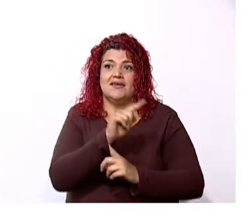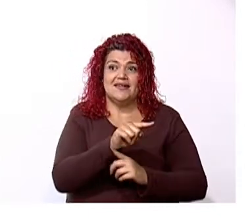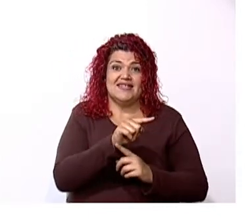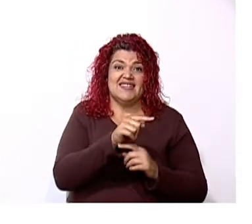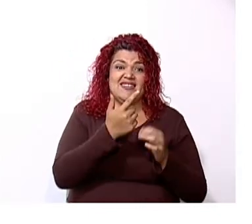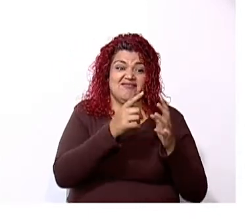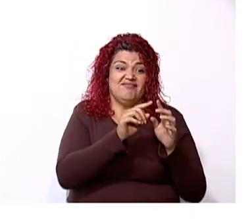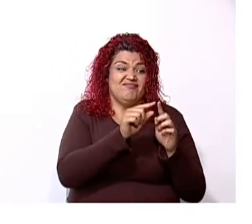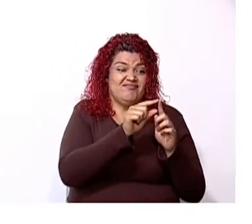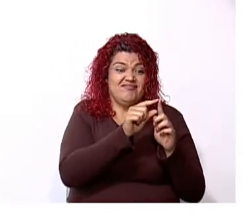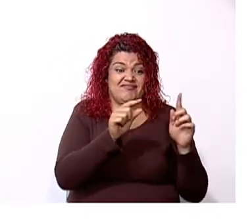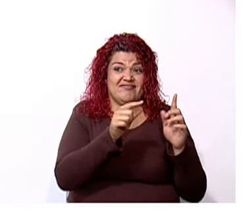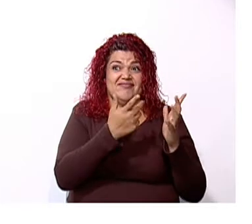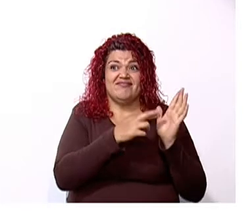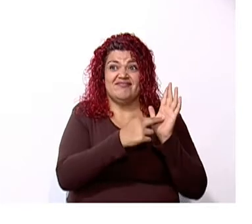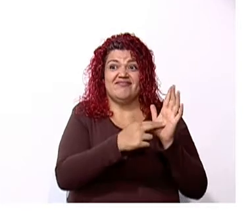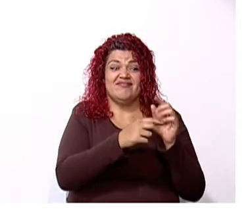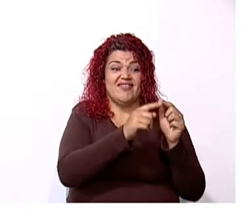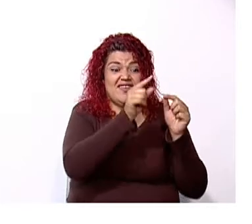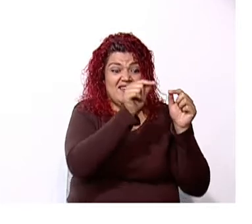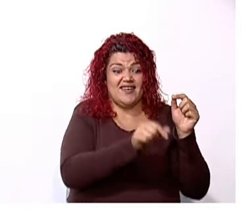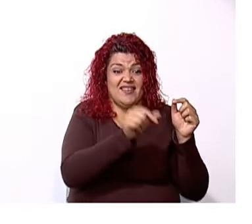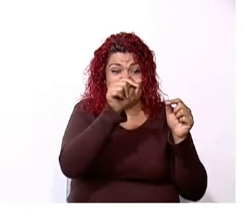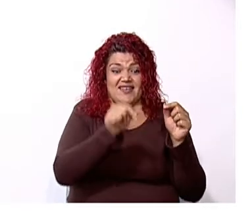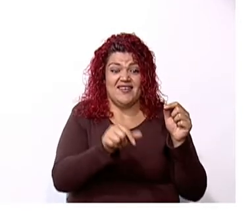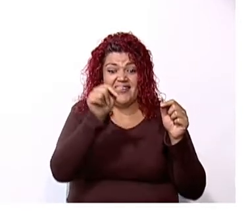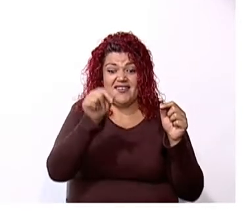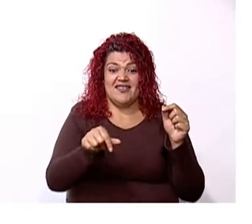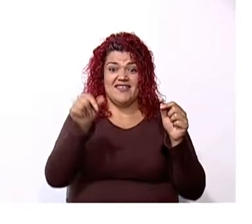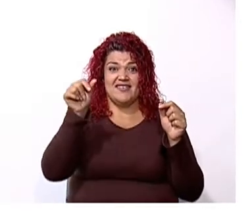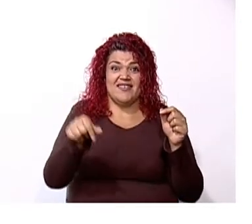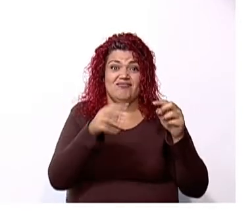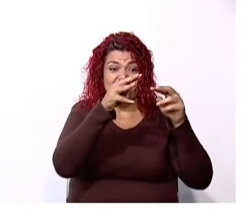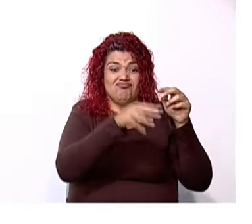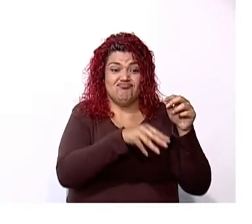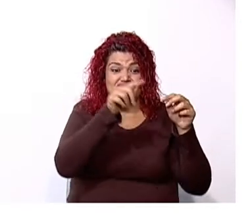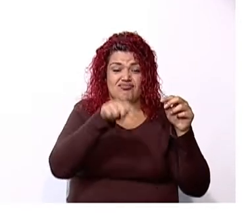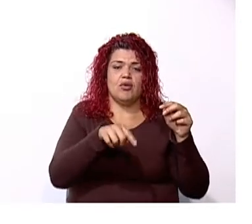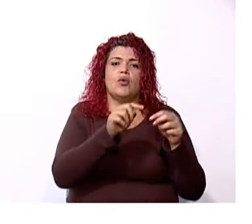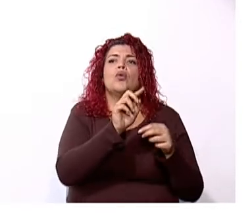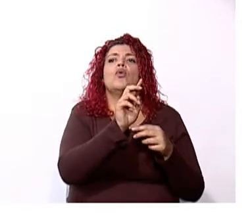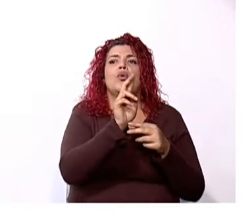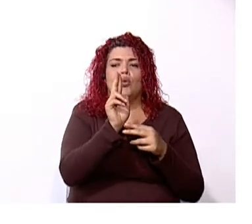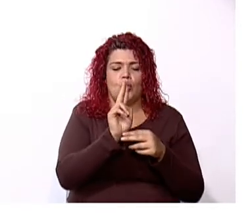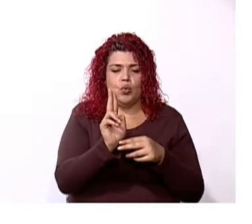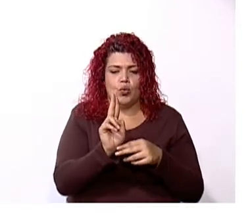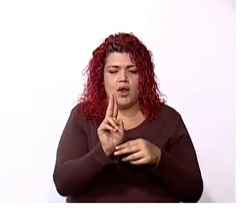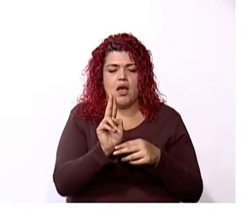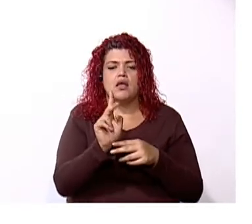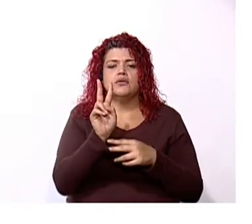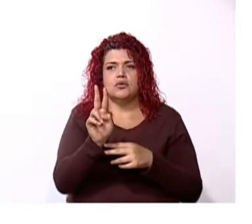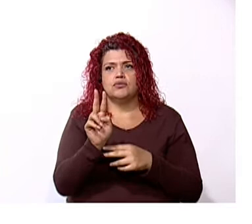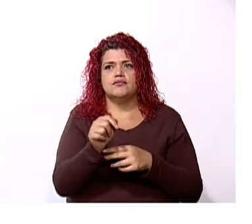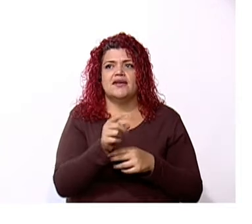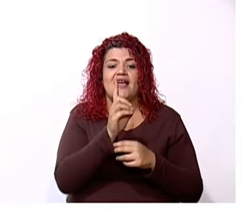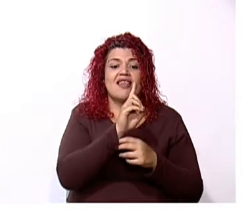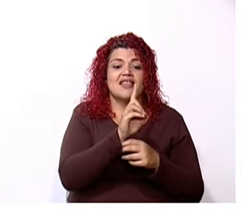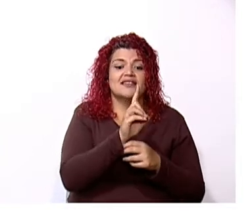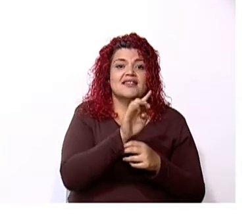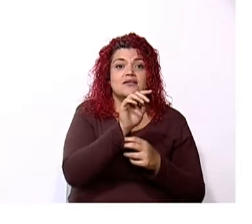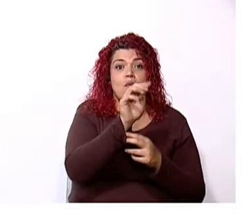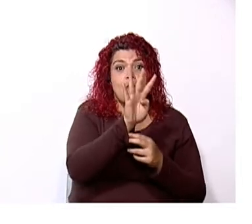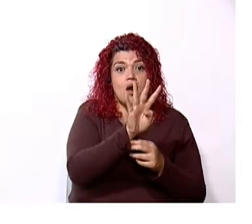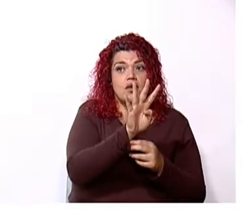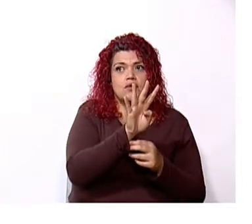La representación gráfica en el ábaco vertical, en las unidades 2, en las decenas